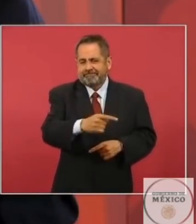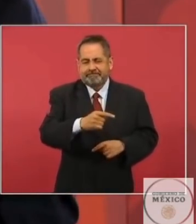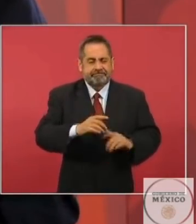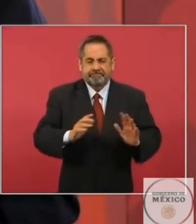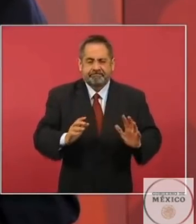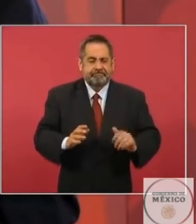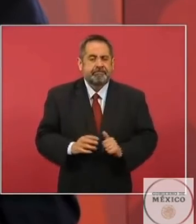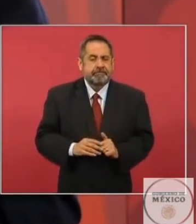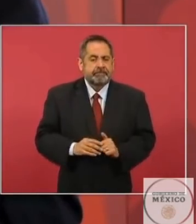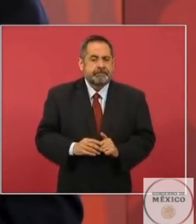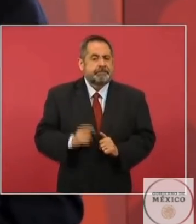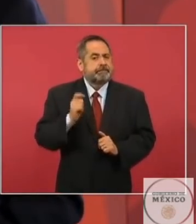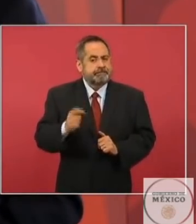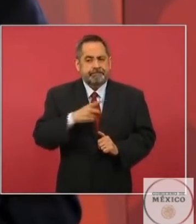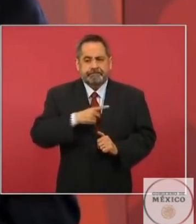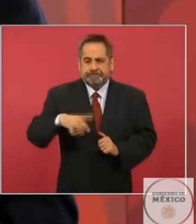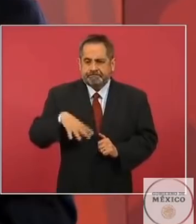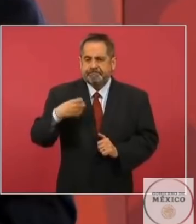Entonces, tenemos que seguir